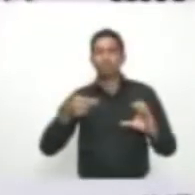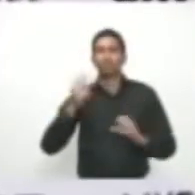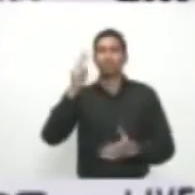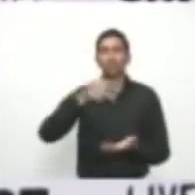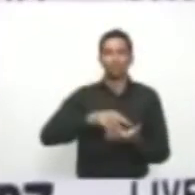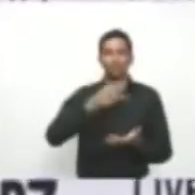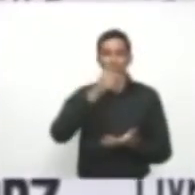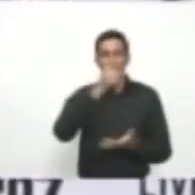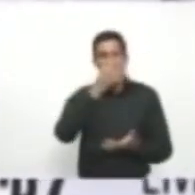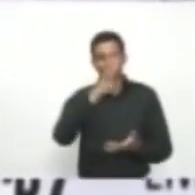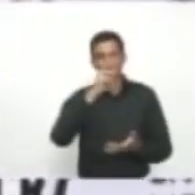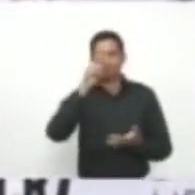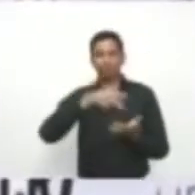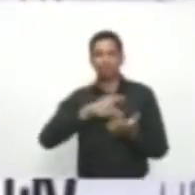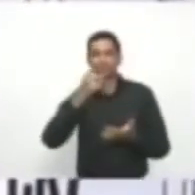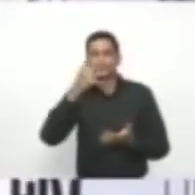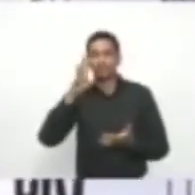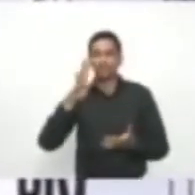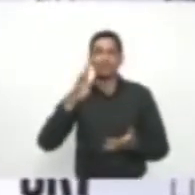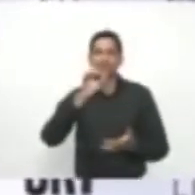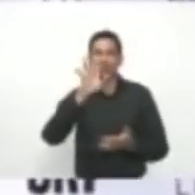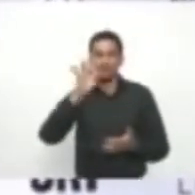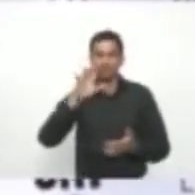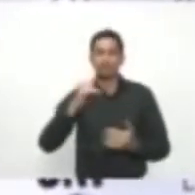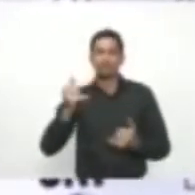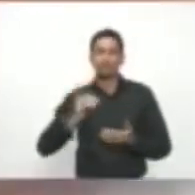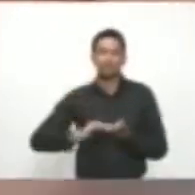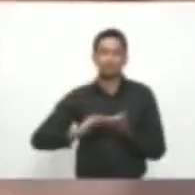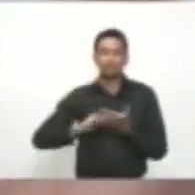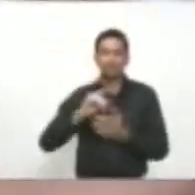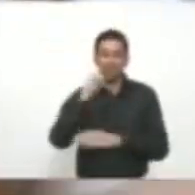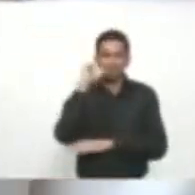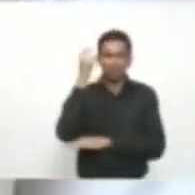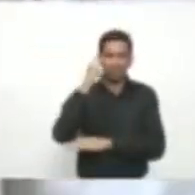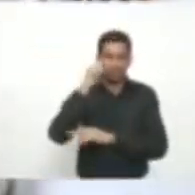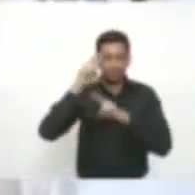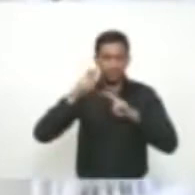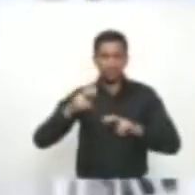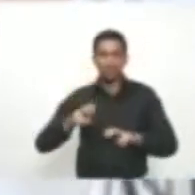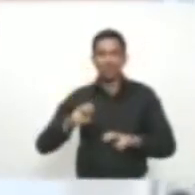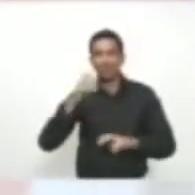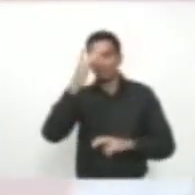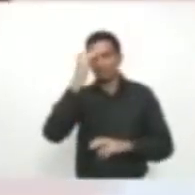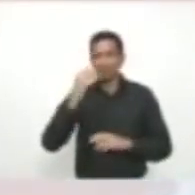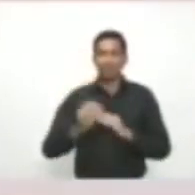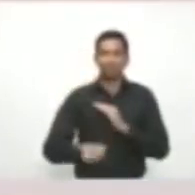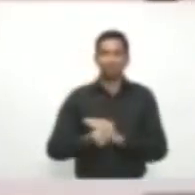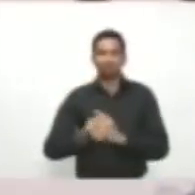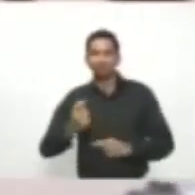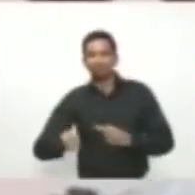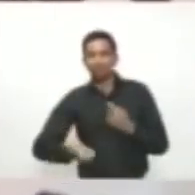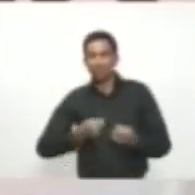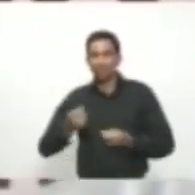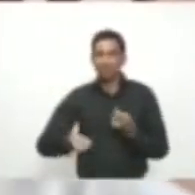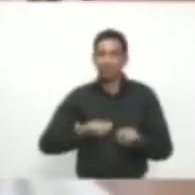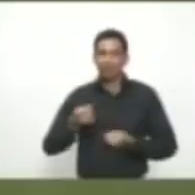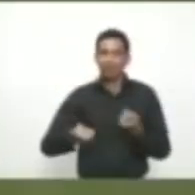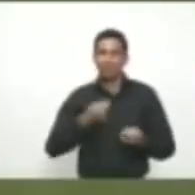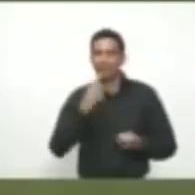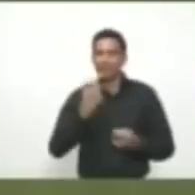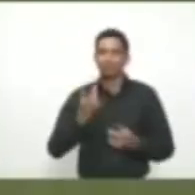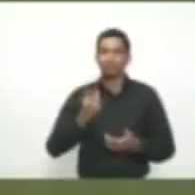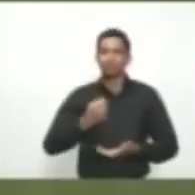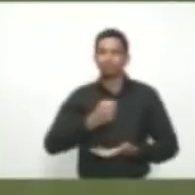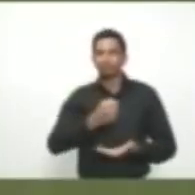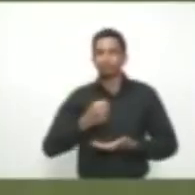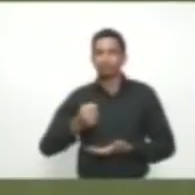el informe a la Fiscalía supondría que la agencia tributaria vería indicios de delito en las actividades económicas del portugués, a quien se le estima